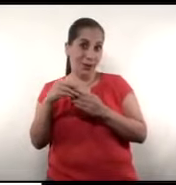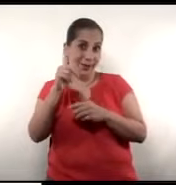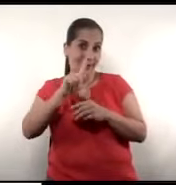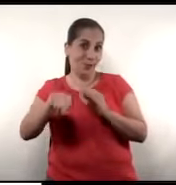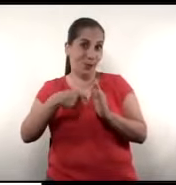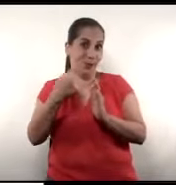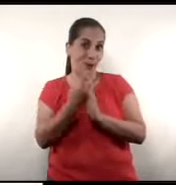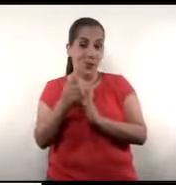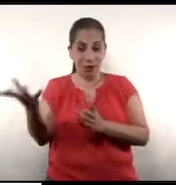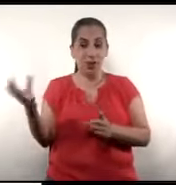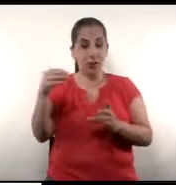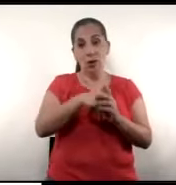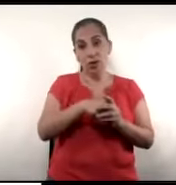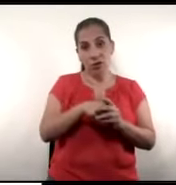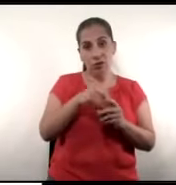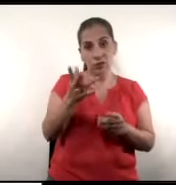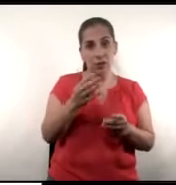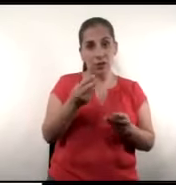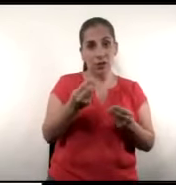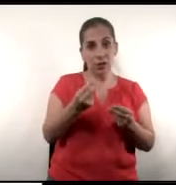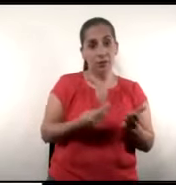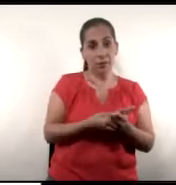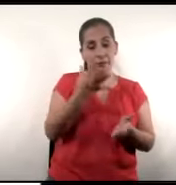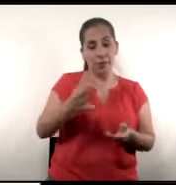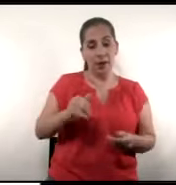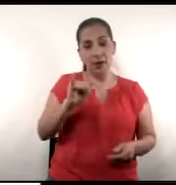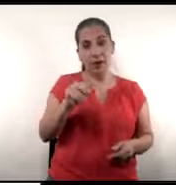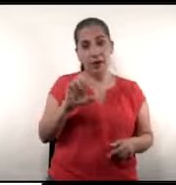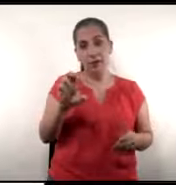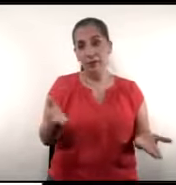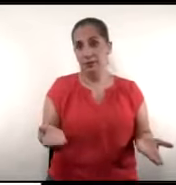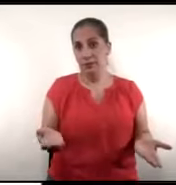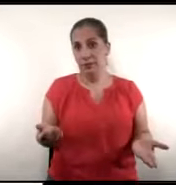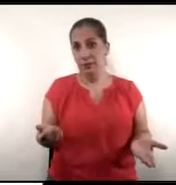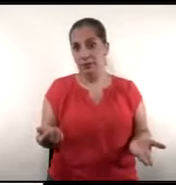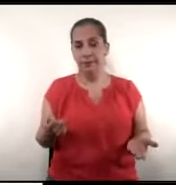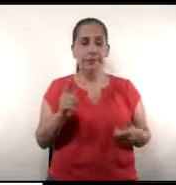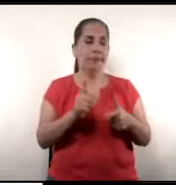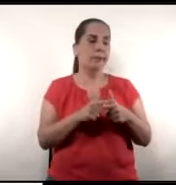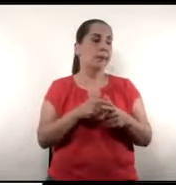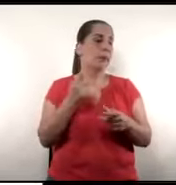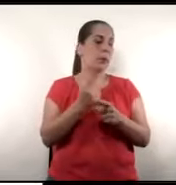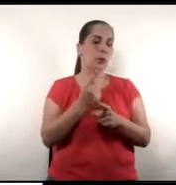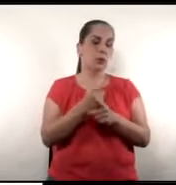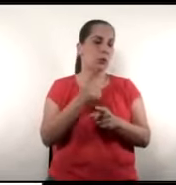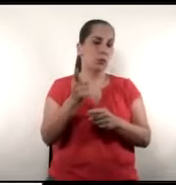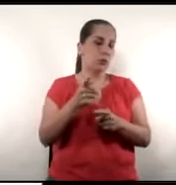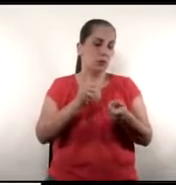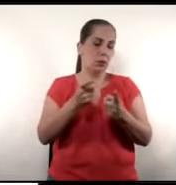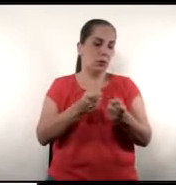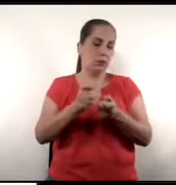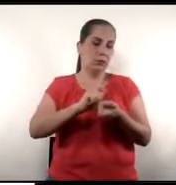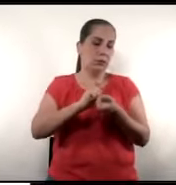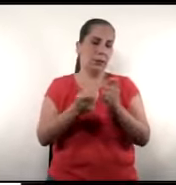costo de operación del instituto, ¿verdad? Entonces, por supuesto que el modelo de regulación tiene que ser cambiado.